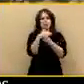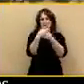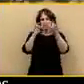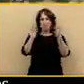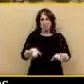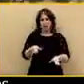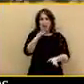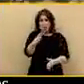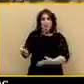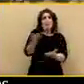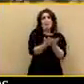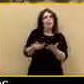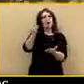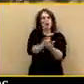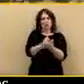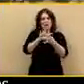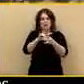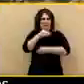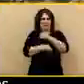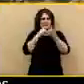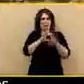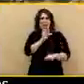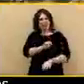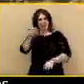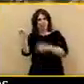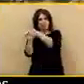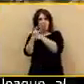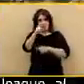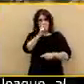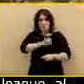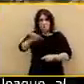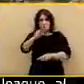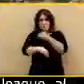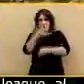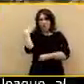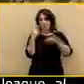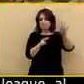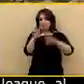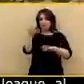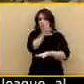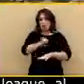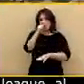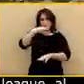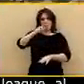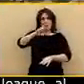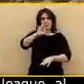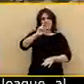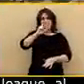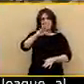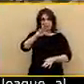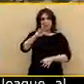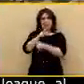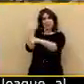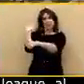Marshall, pero recuerde que el que tomó Europa hace 75 años fue para contener al comunismo, no para patrocinarlo, como